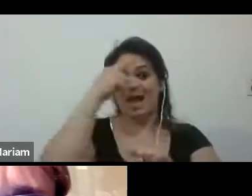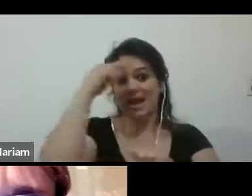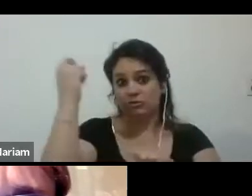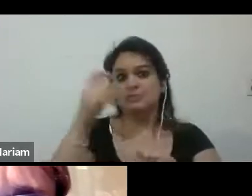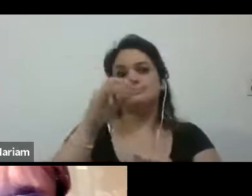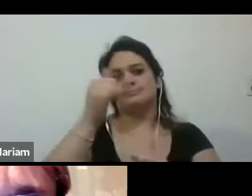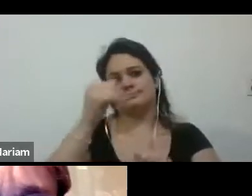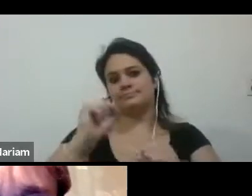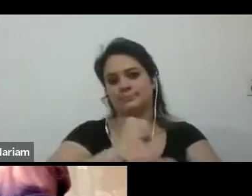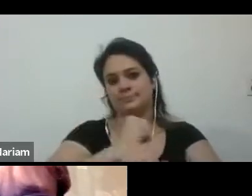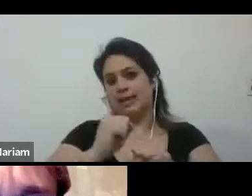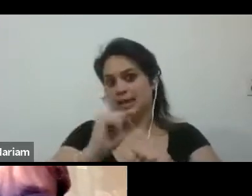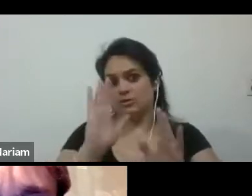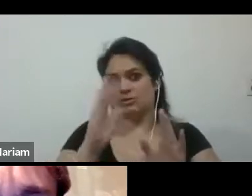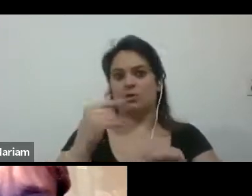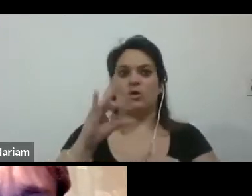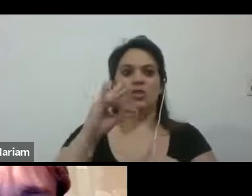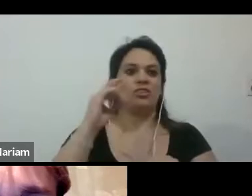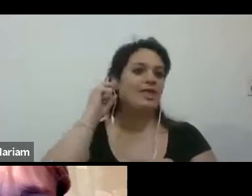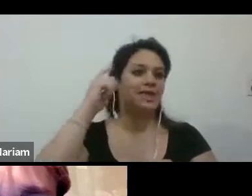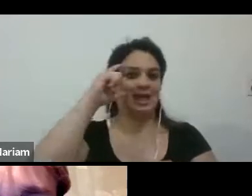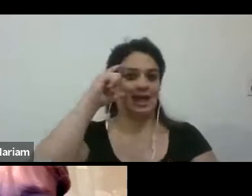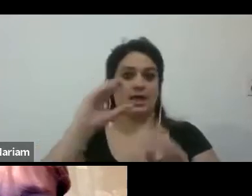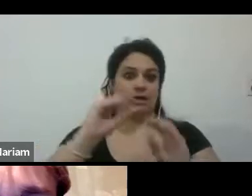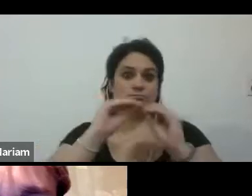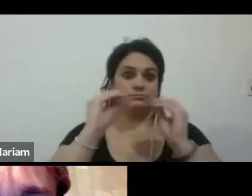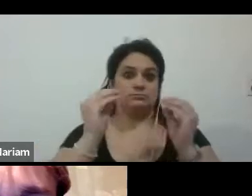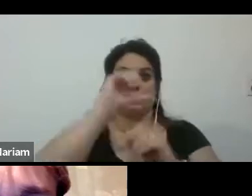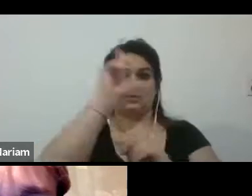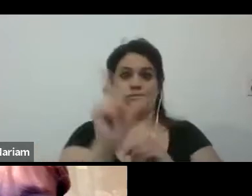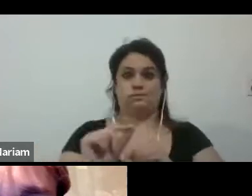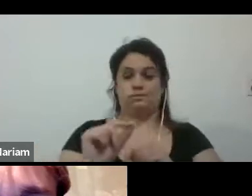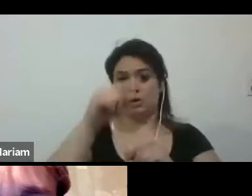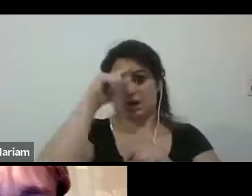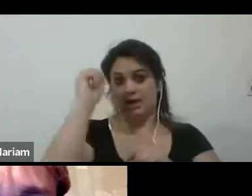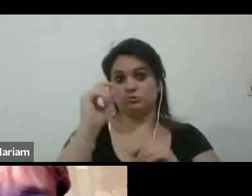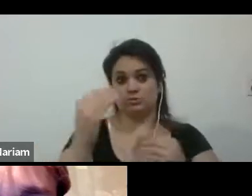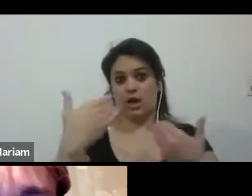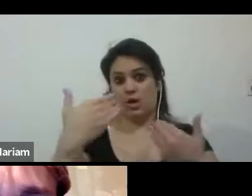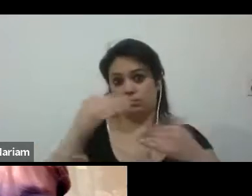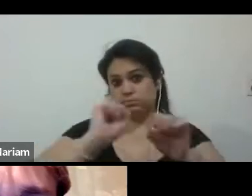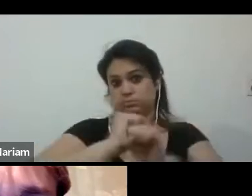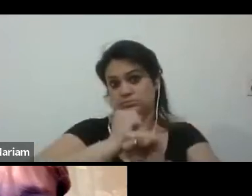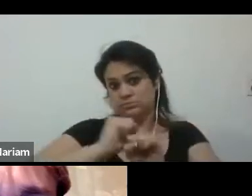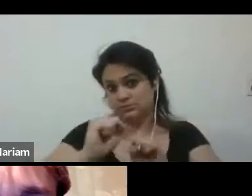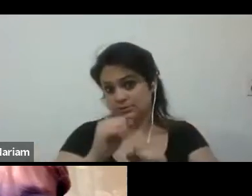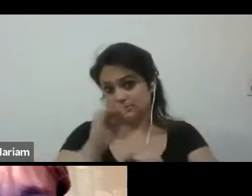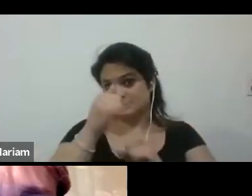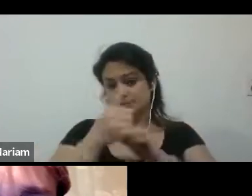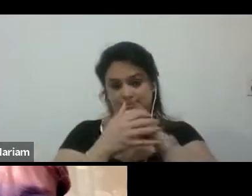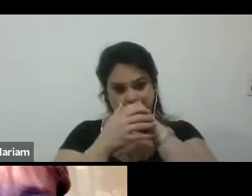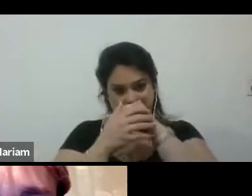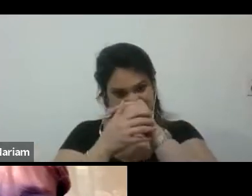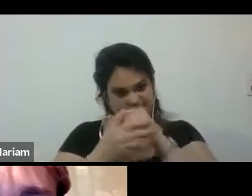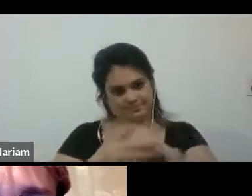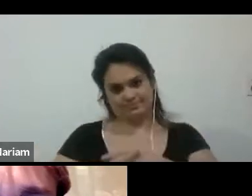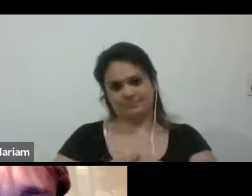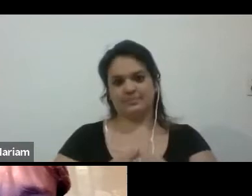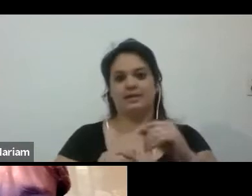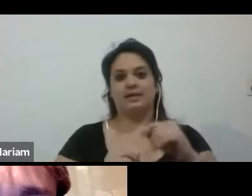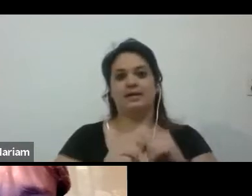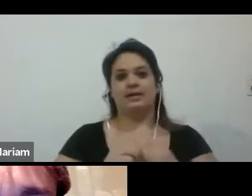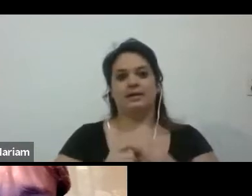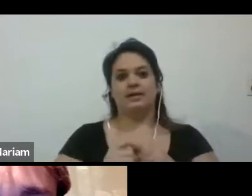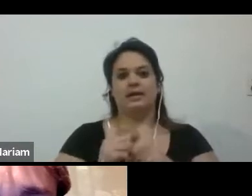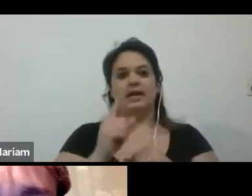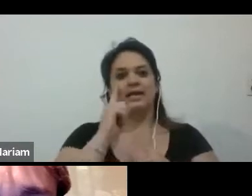título que está aprobado por la dirección de las escuelas y que la validez nacional está avalada por el ine el instituto nacional de educación